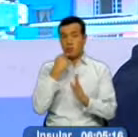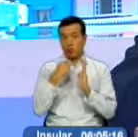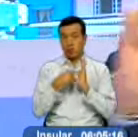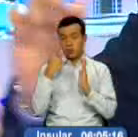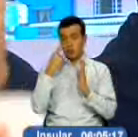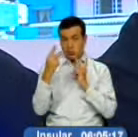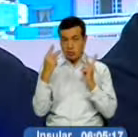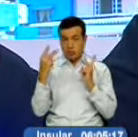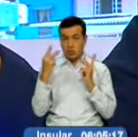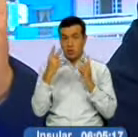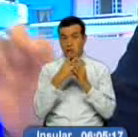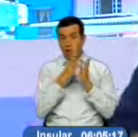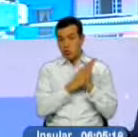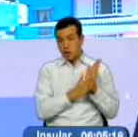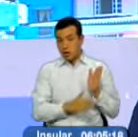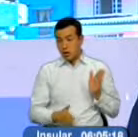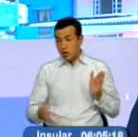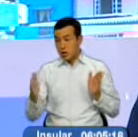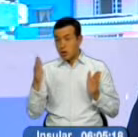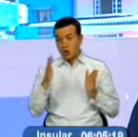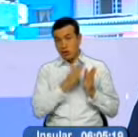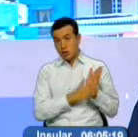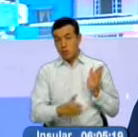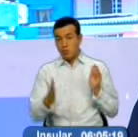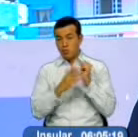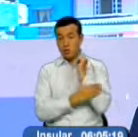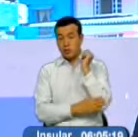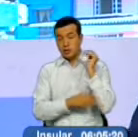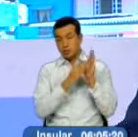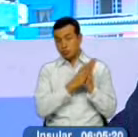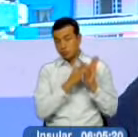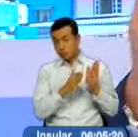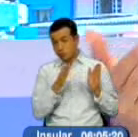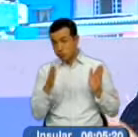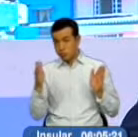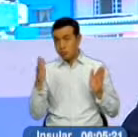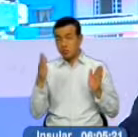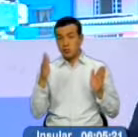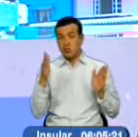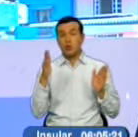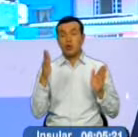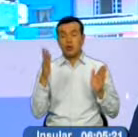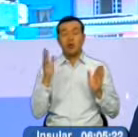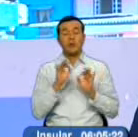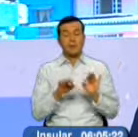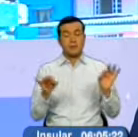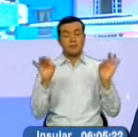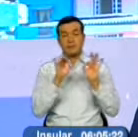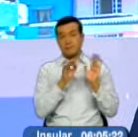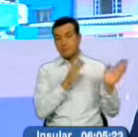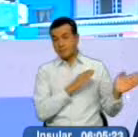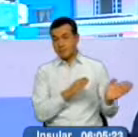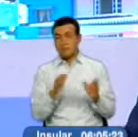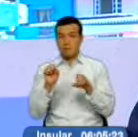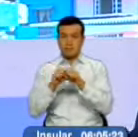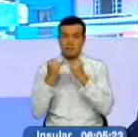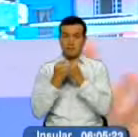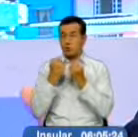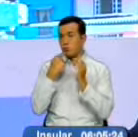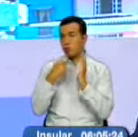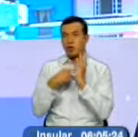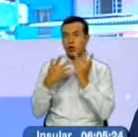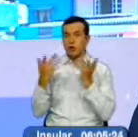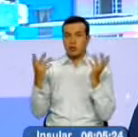una serie larga del tiempo de la medición de la pobreza y de otros indicadores que son sumamente importantes en lo social, por ejemplo,